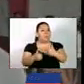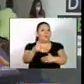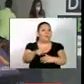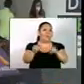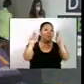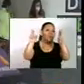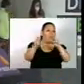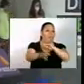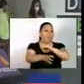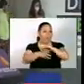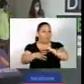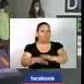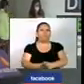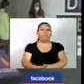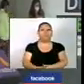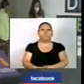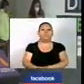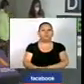la corrupción